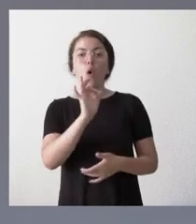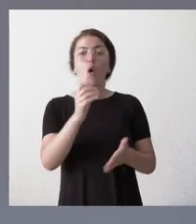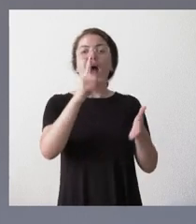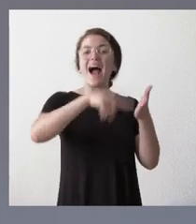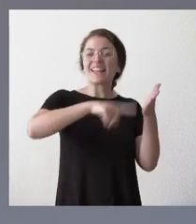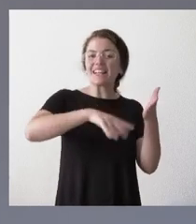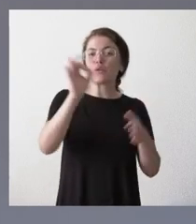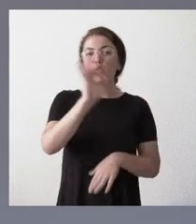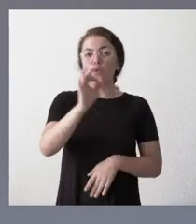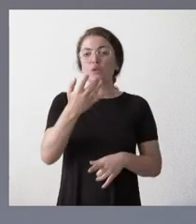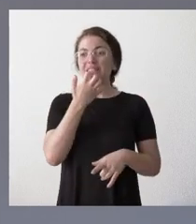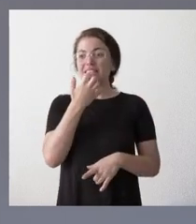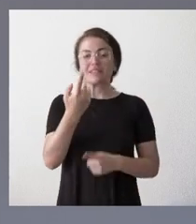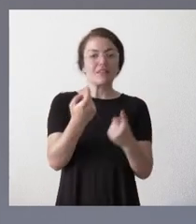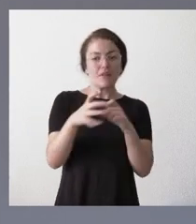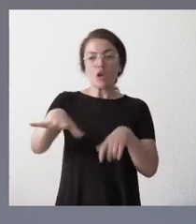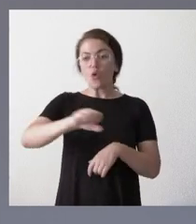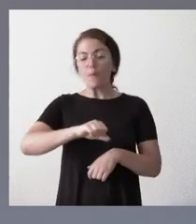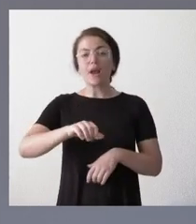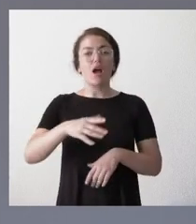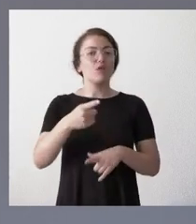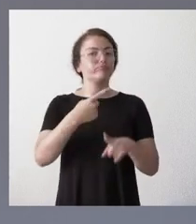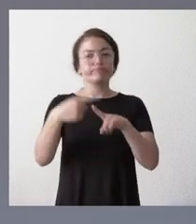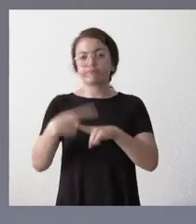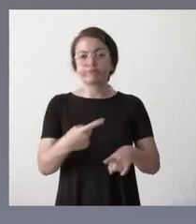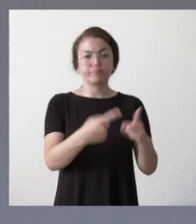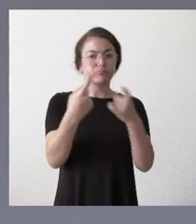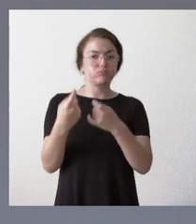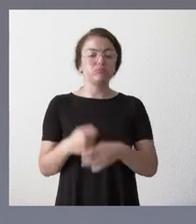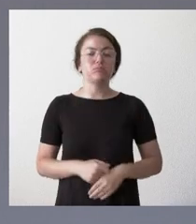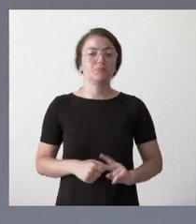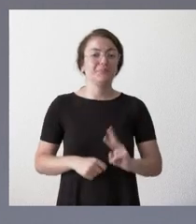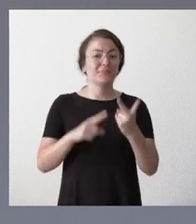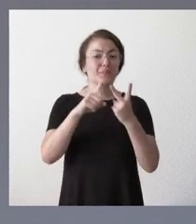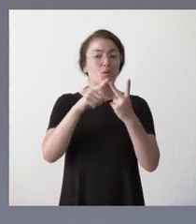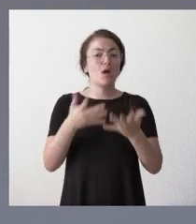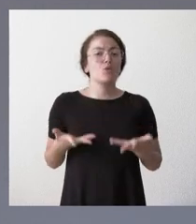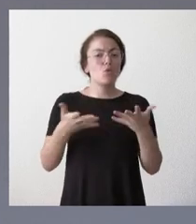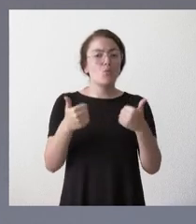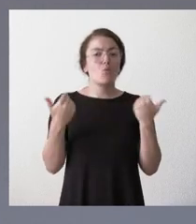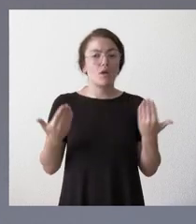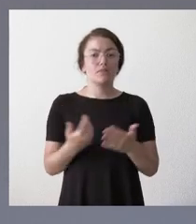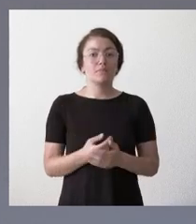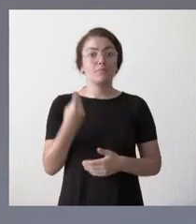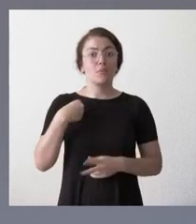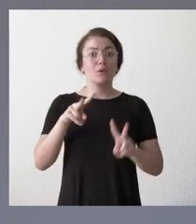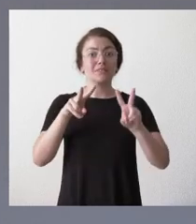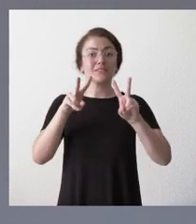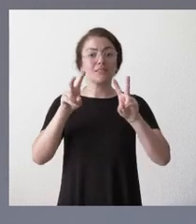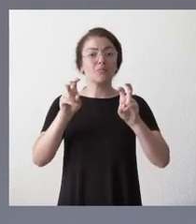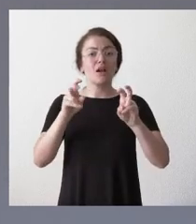de determinados productos que pudieran necesitar. Y la segunda línea de ayudas tiene que ver con la ayuda a